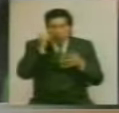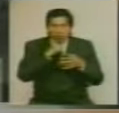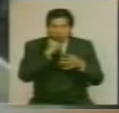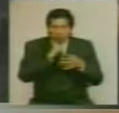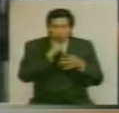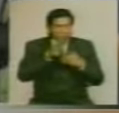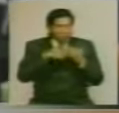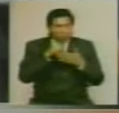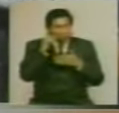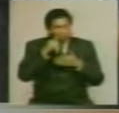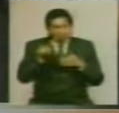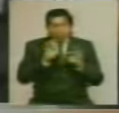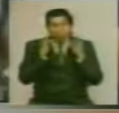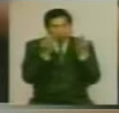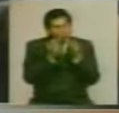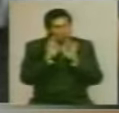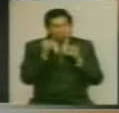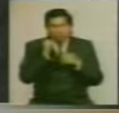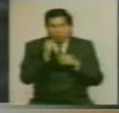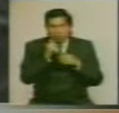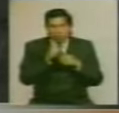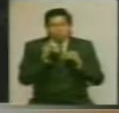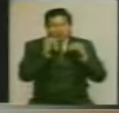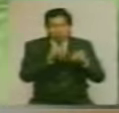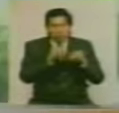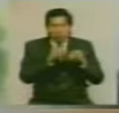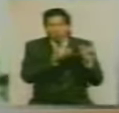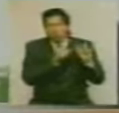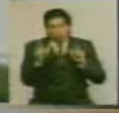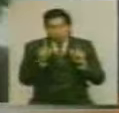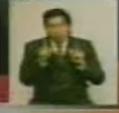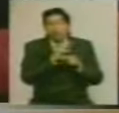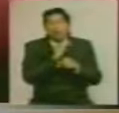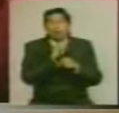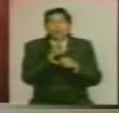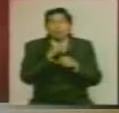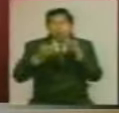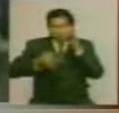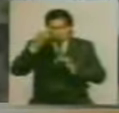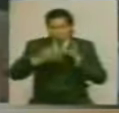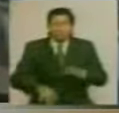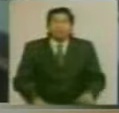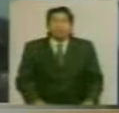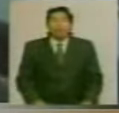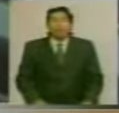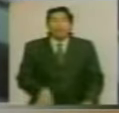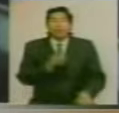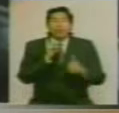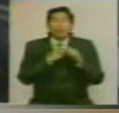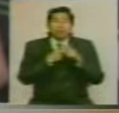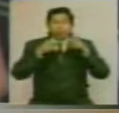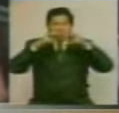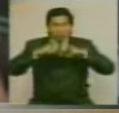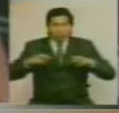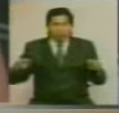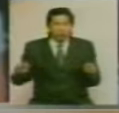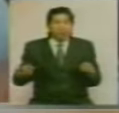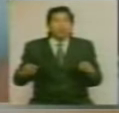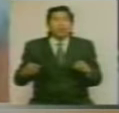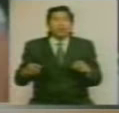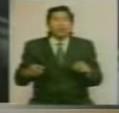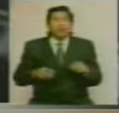mujeres todos ellos familiares los mismos fueron puestos a disposición del ministerio público en las primeras investigaciones